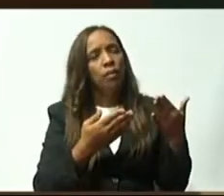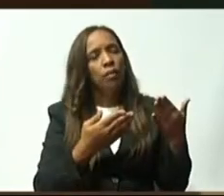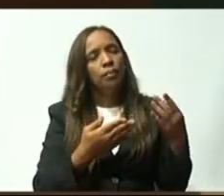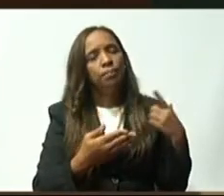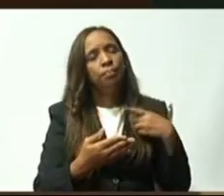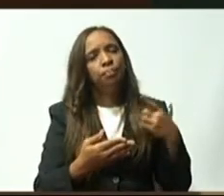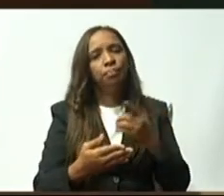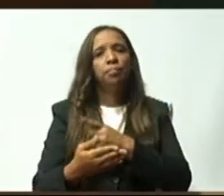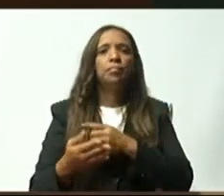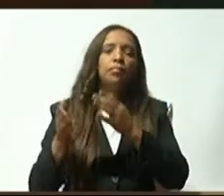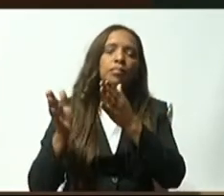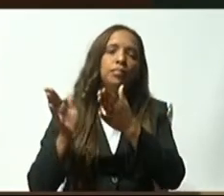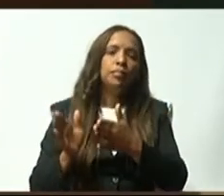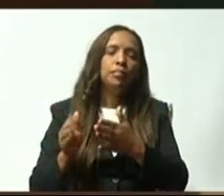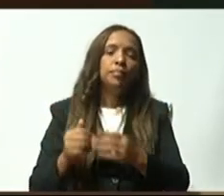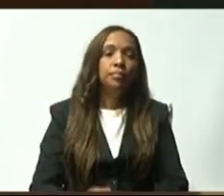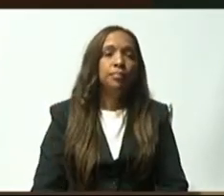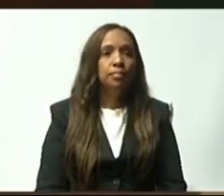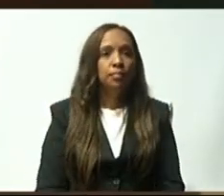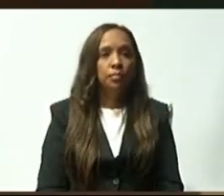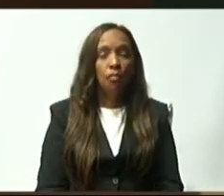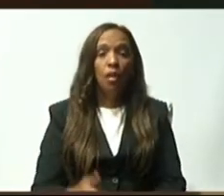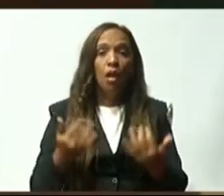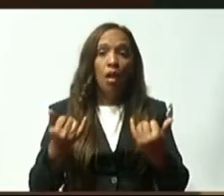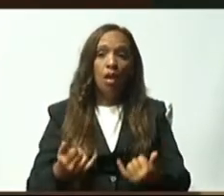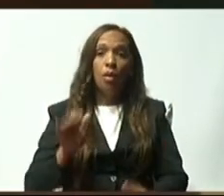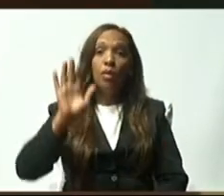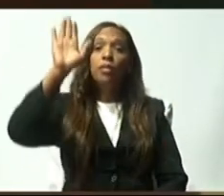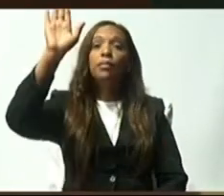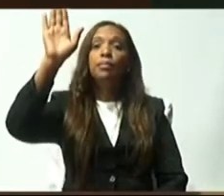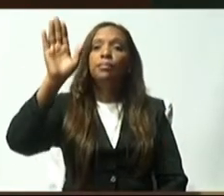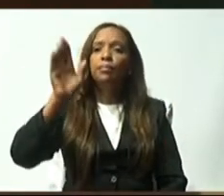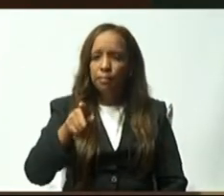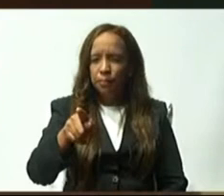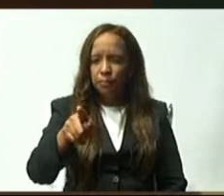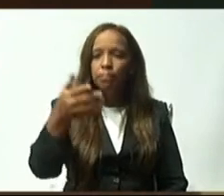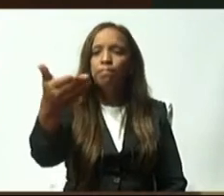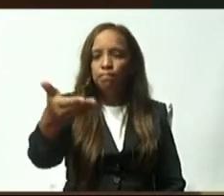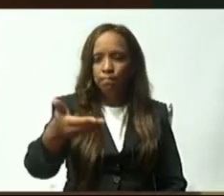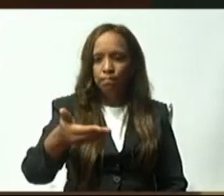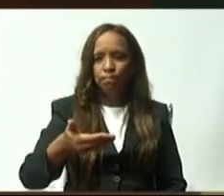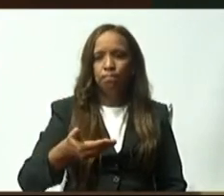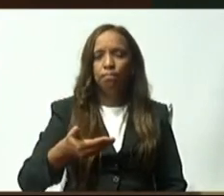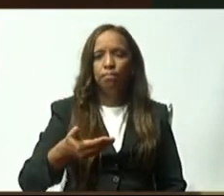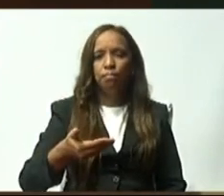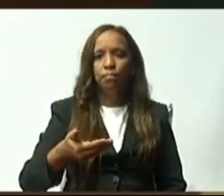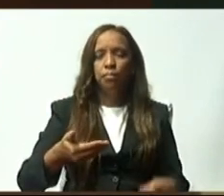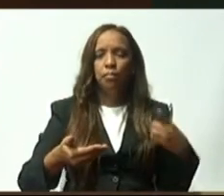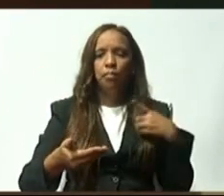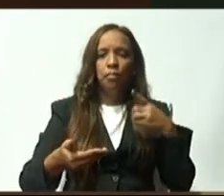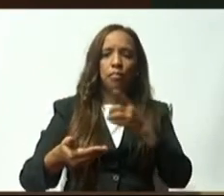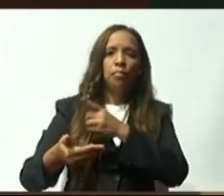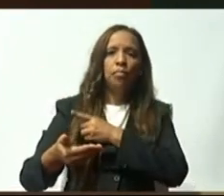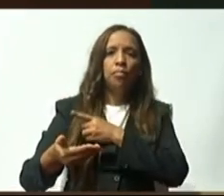Tiene la palabra el diputado Héctor Félix Pirrín.